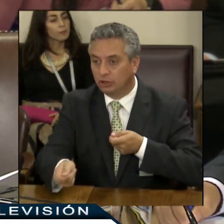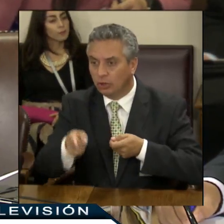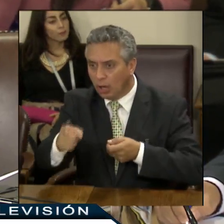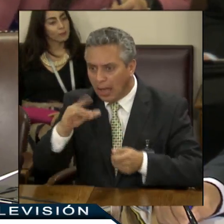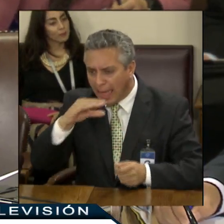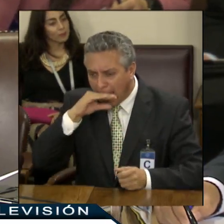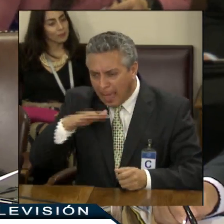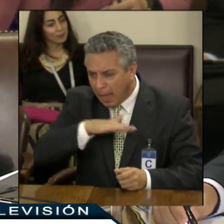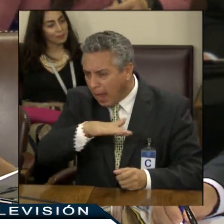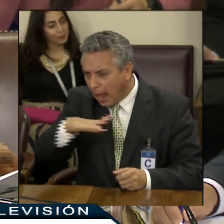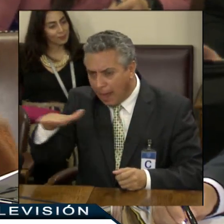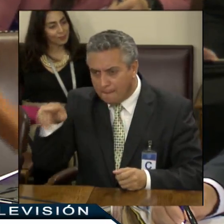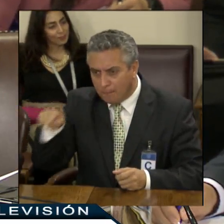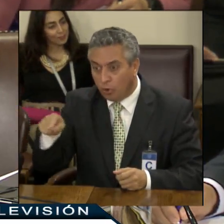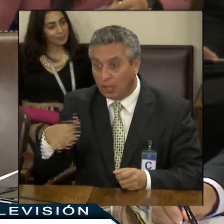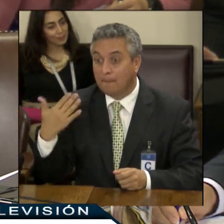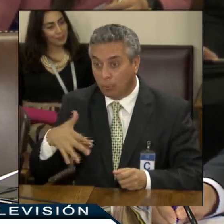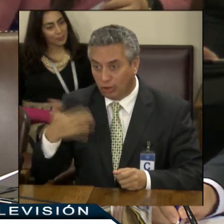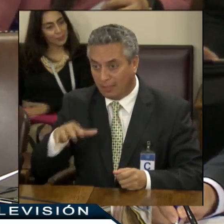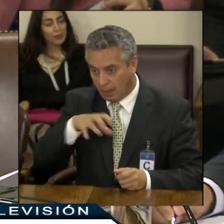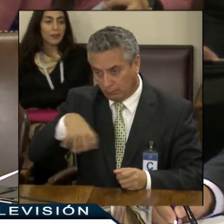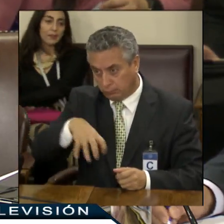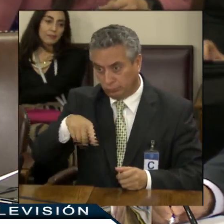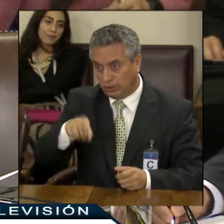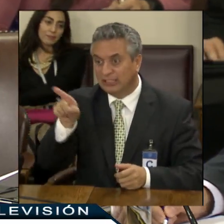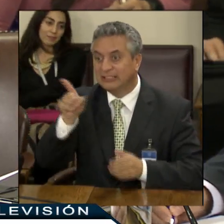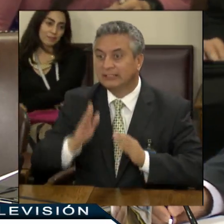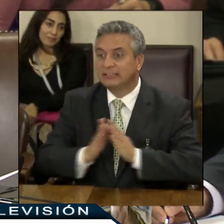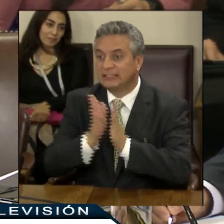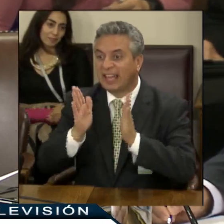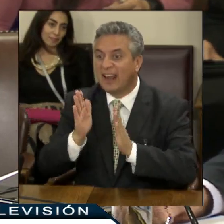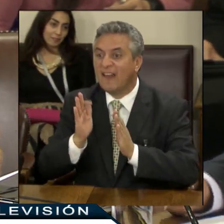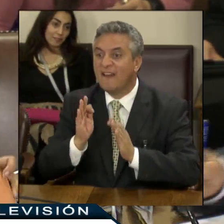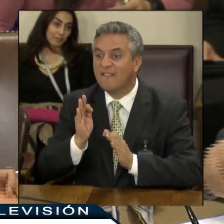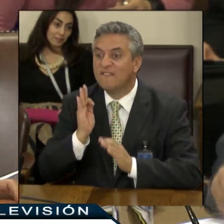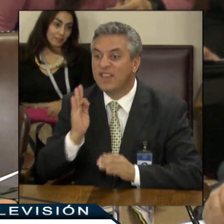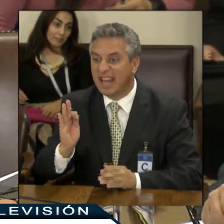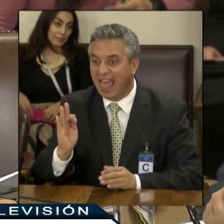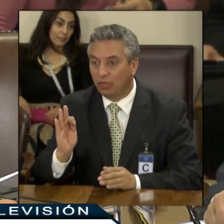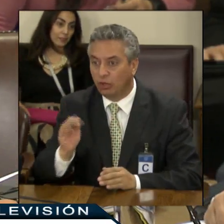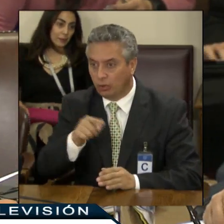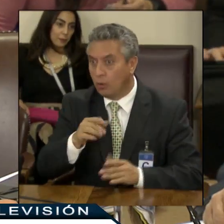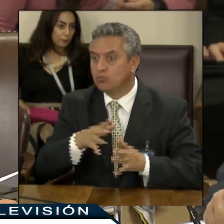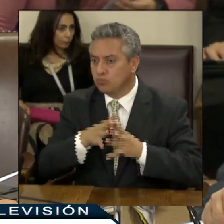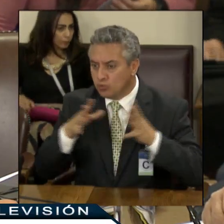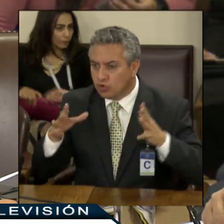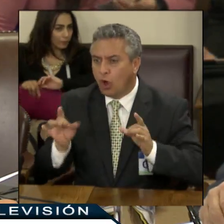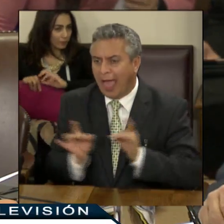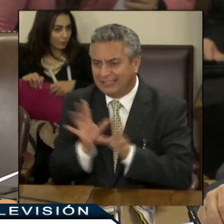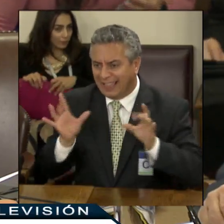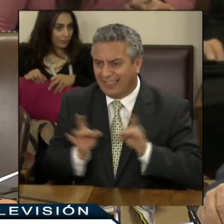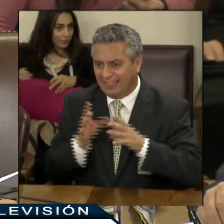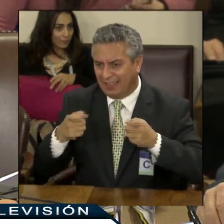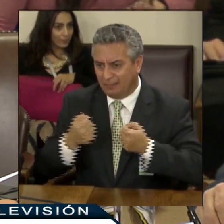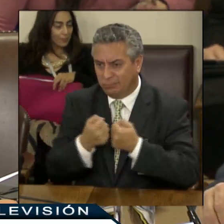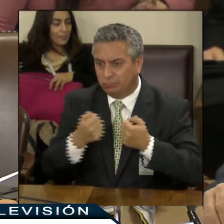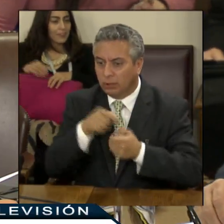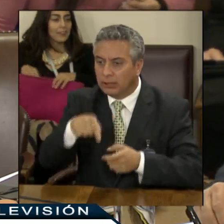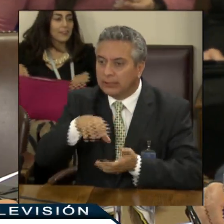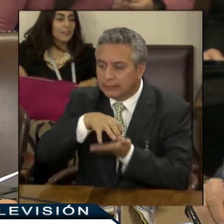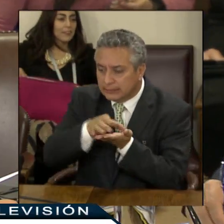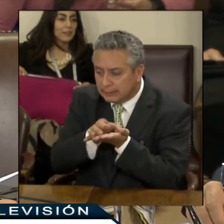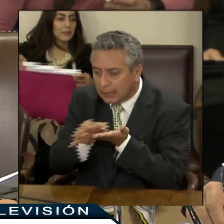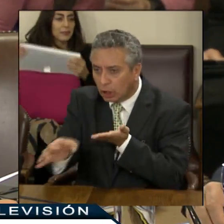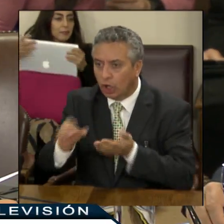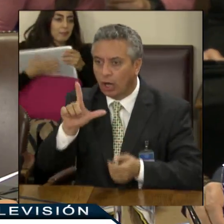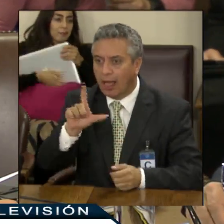rural que es muy importante de nuestra comuna en San Fernando que lamentablemente han habido ya varios accidentes como es el sector de Las Peñas